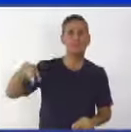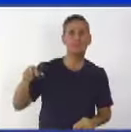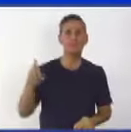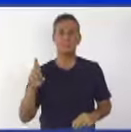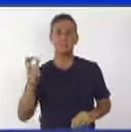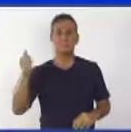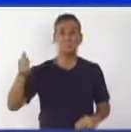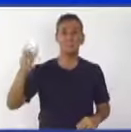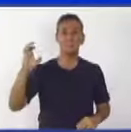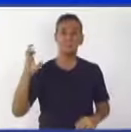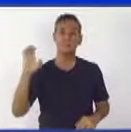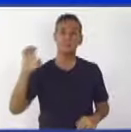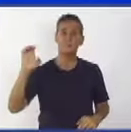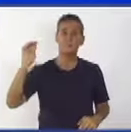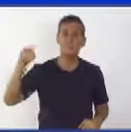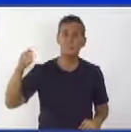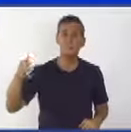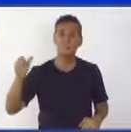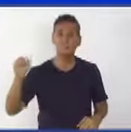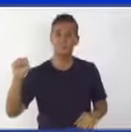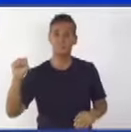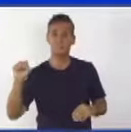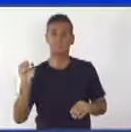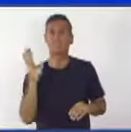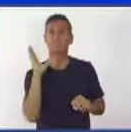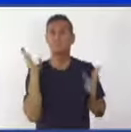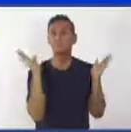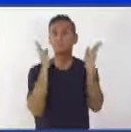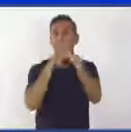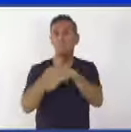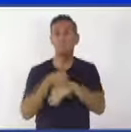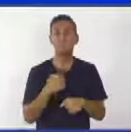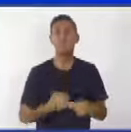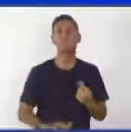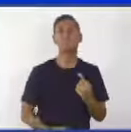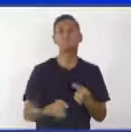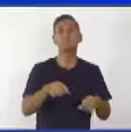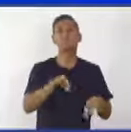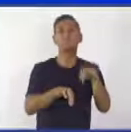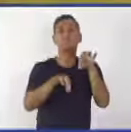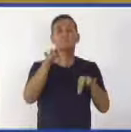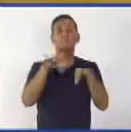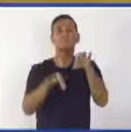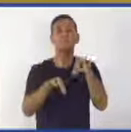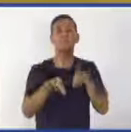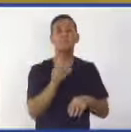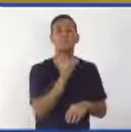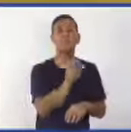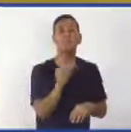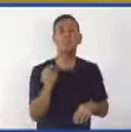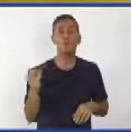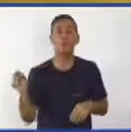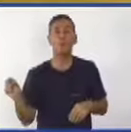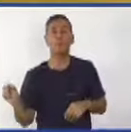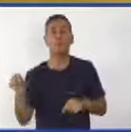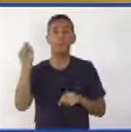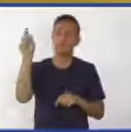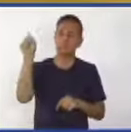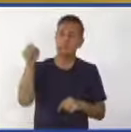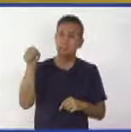escoger si algunas vocales van con tilde o sin ella por tanto el